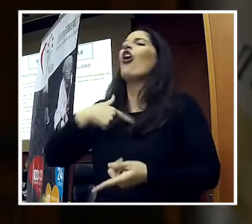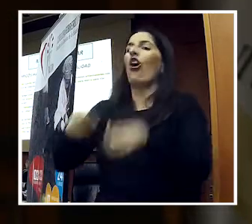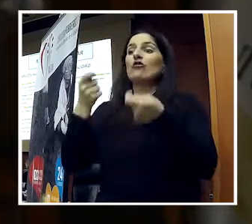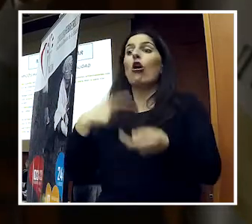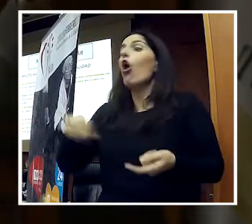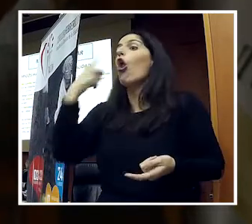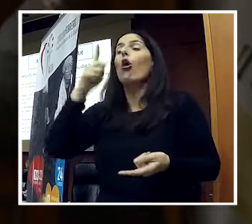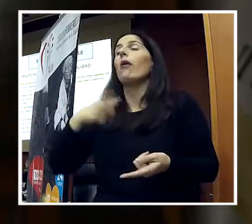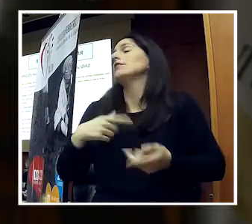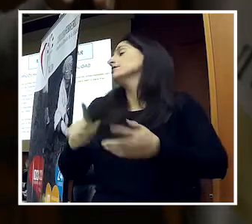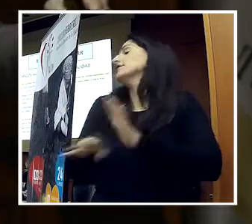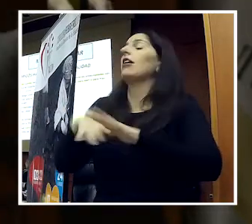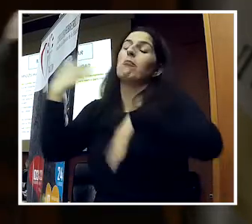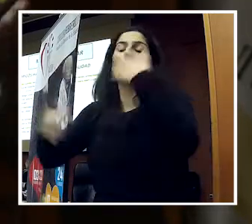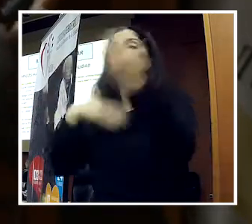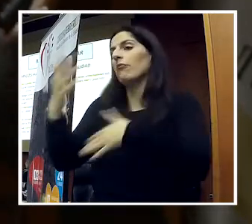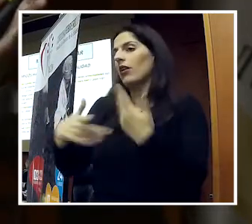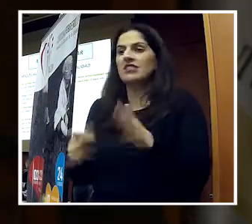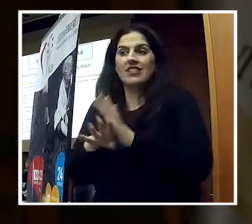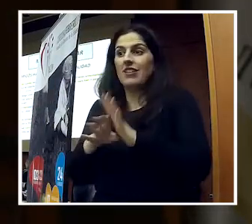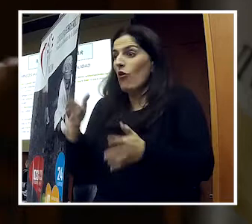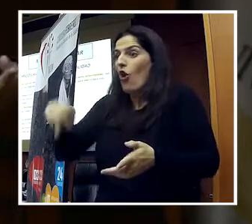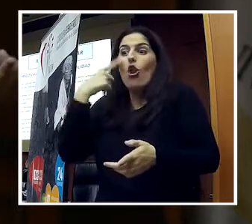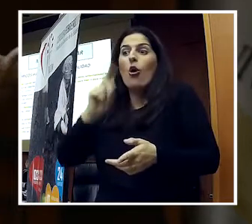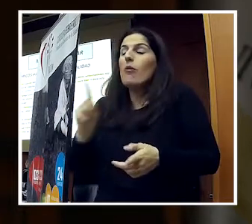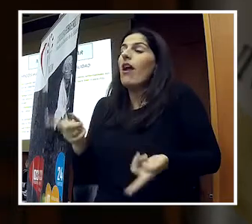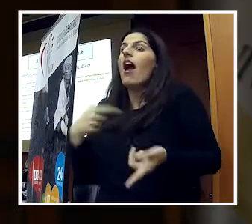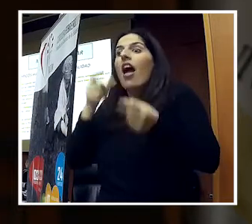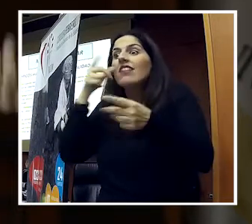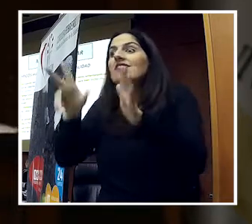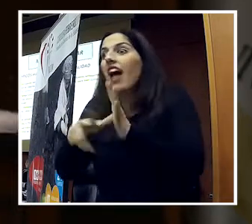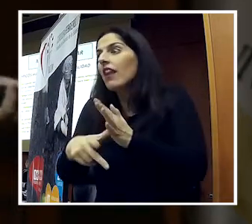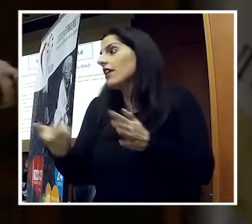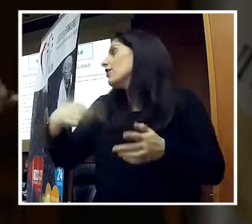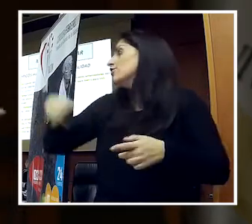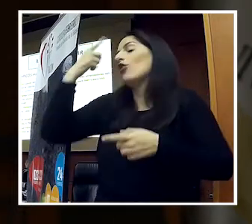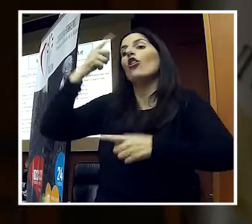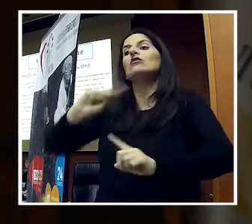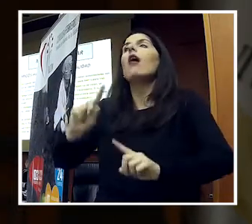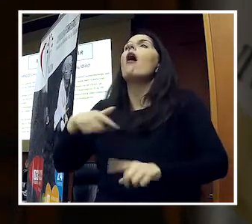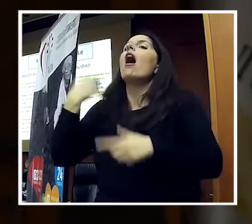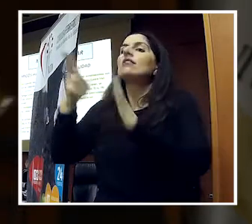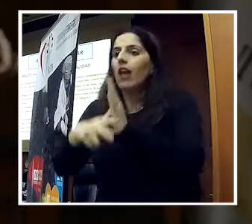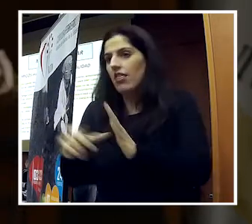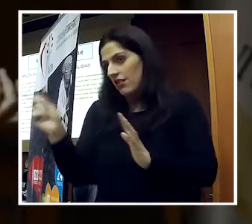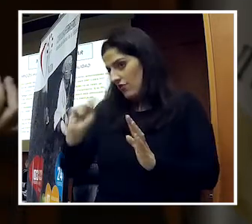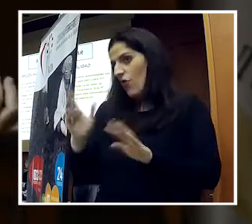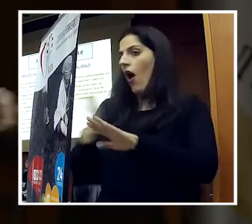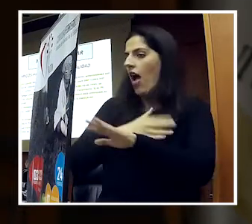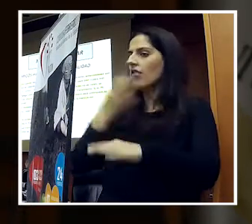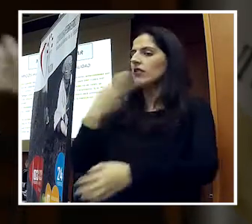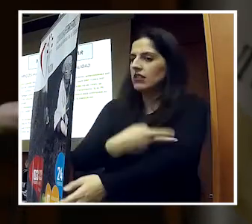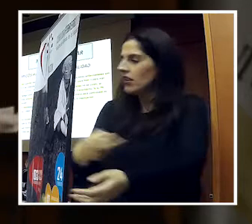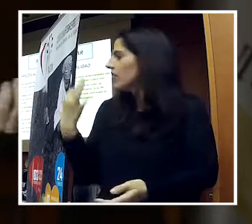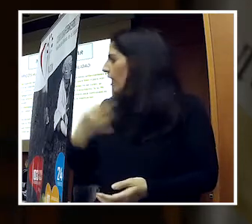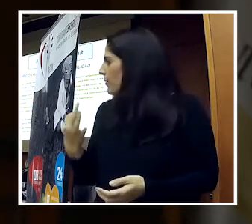algo y supiéramos que se debe a que el colesterol lo tiene alto, sería magnífico, pero como no es así, son enfermedades asintomáticas completamente. Bueno,